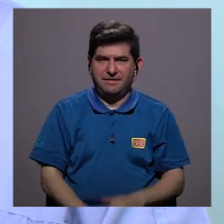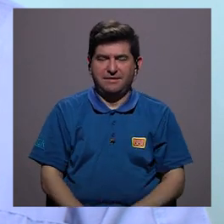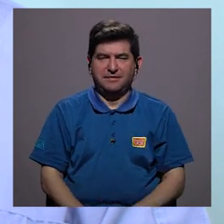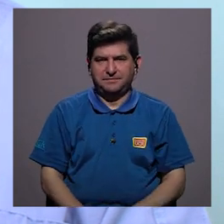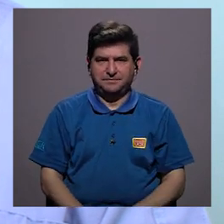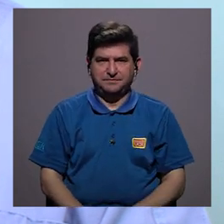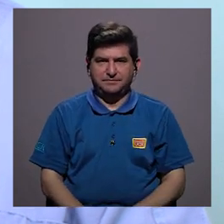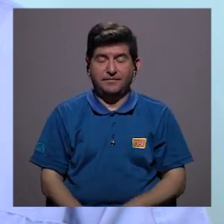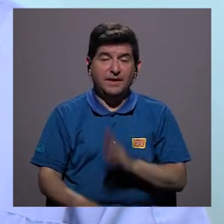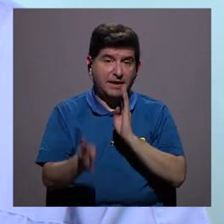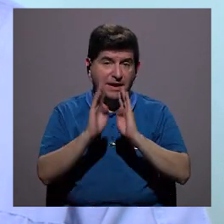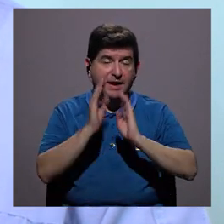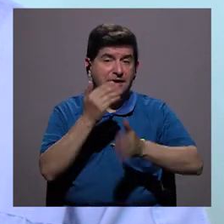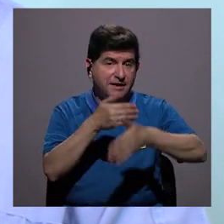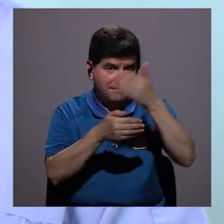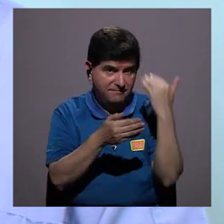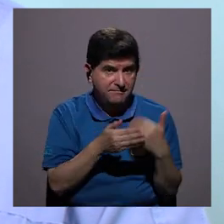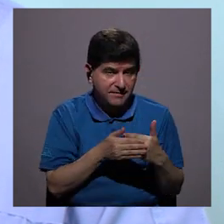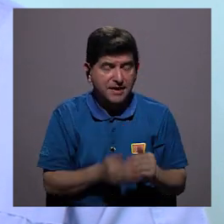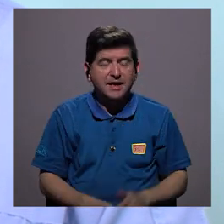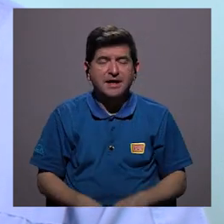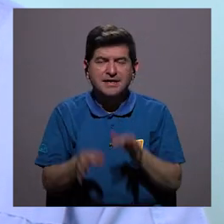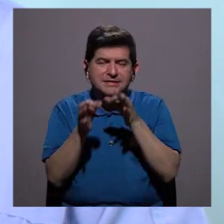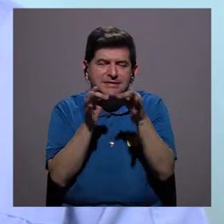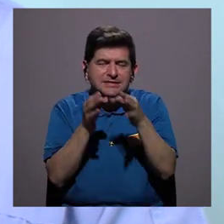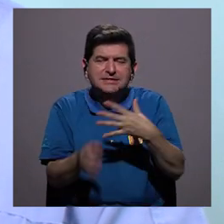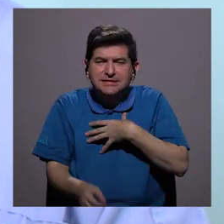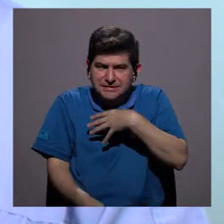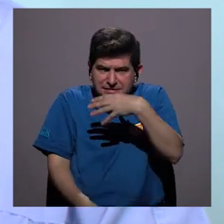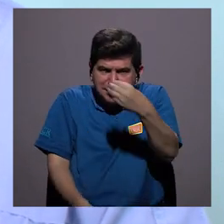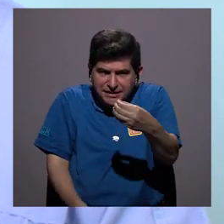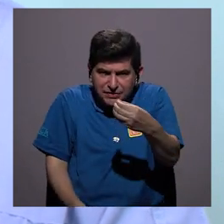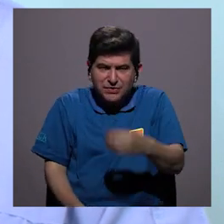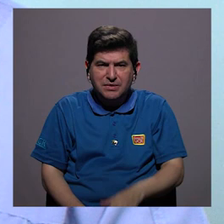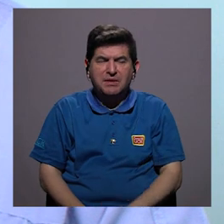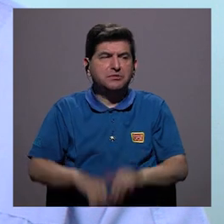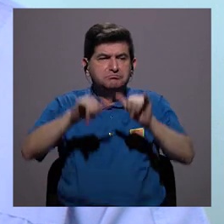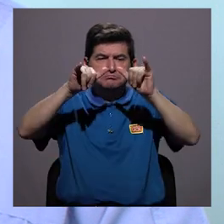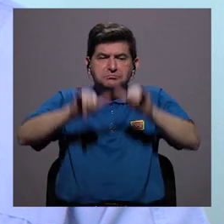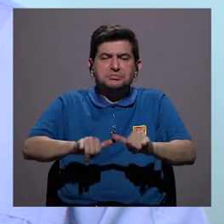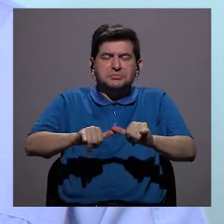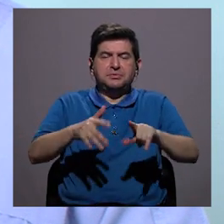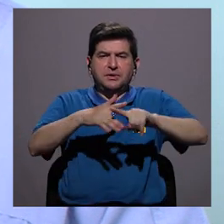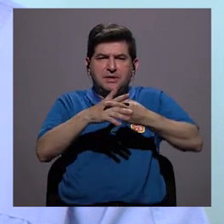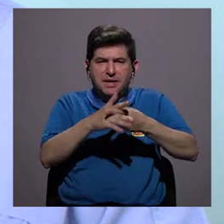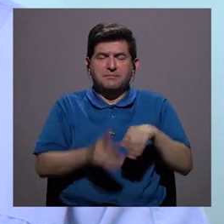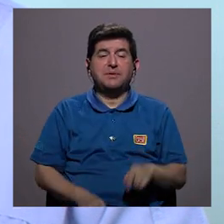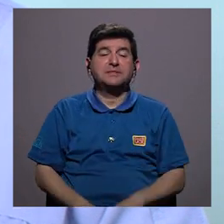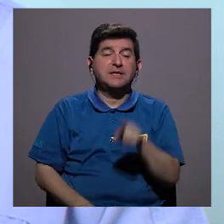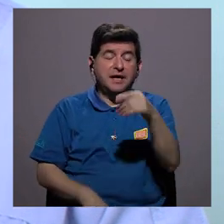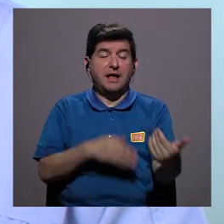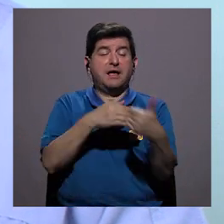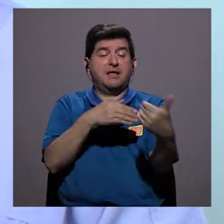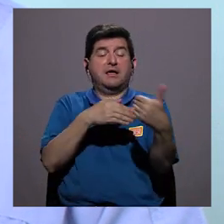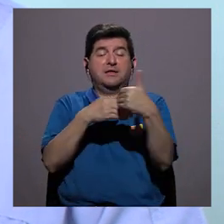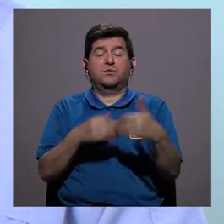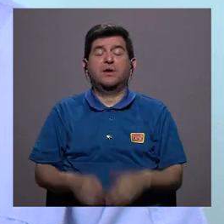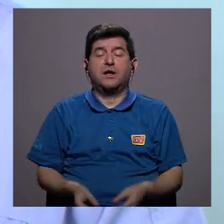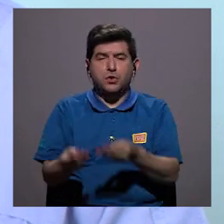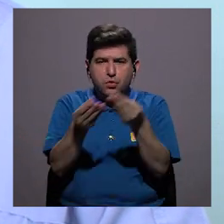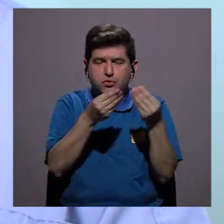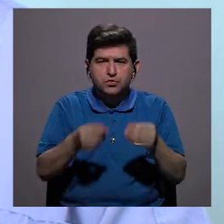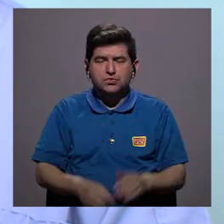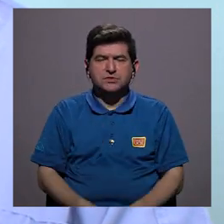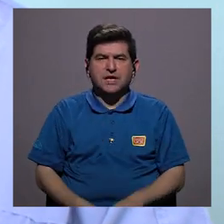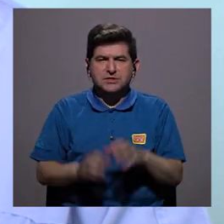que cuando hablábamos antes que los glóbulos blancos se quedaban estacionados y empezaban a soltar un montón de sustancias